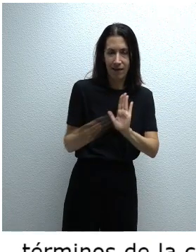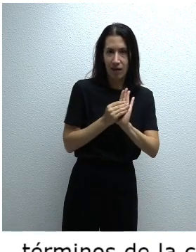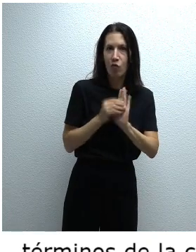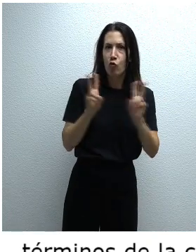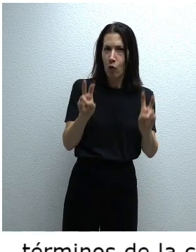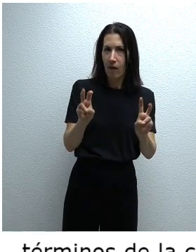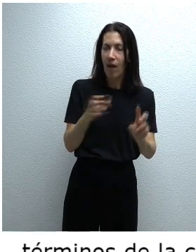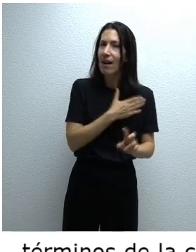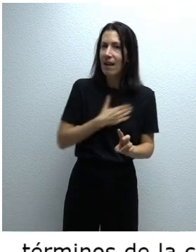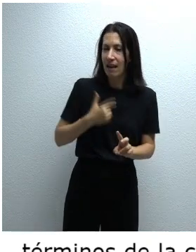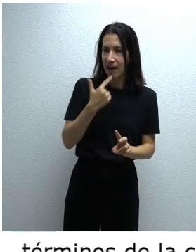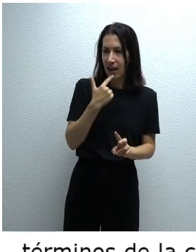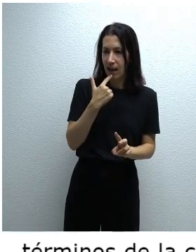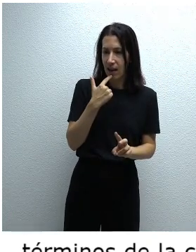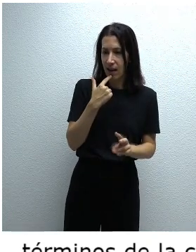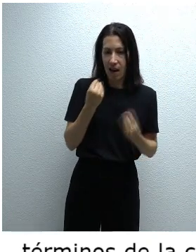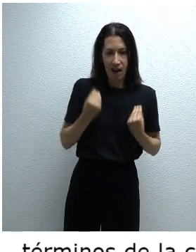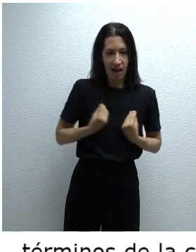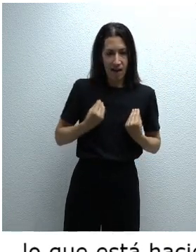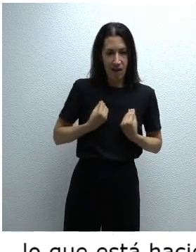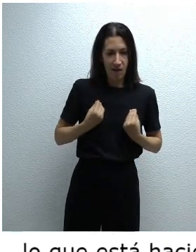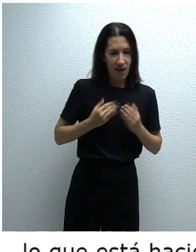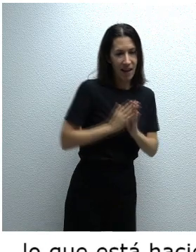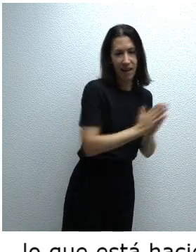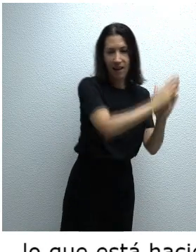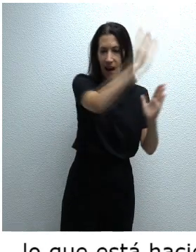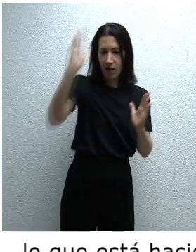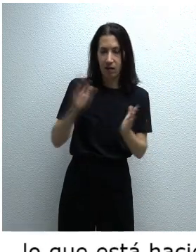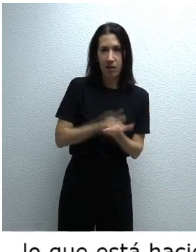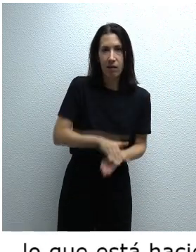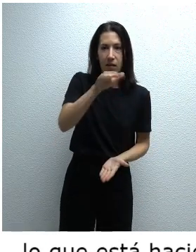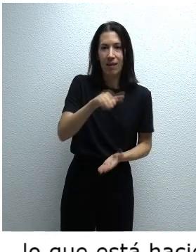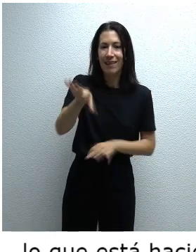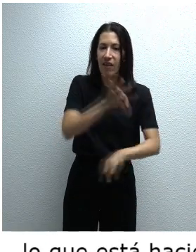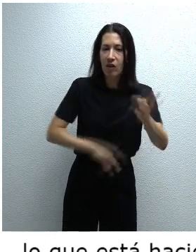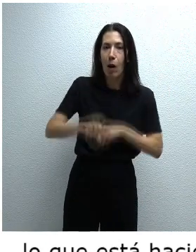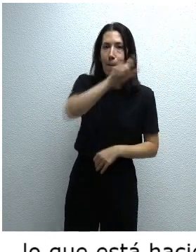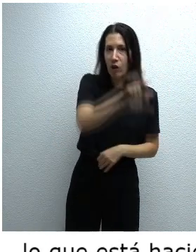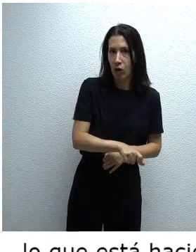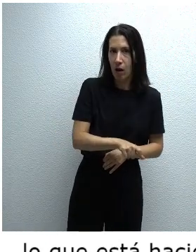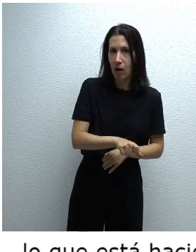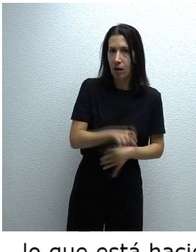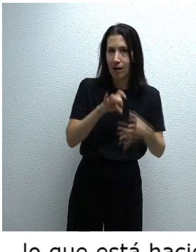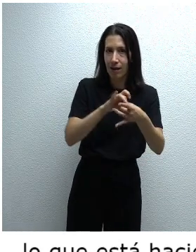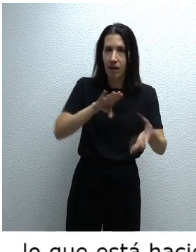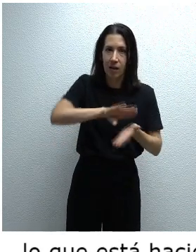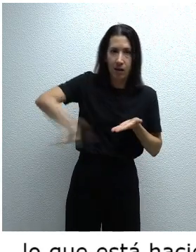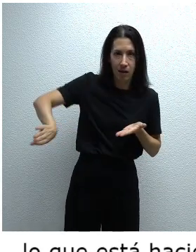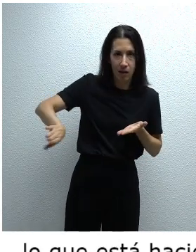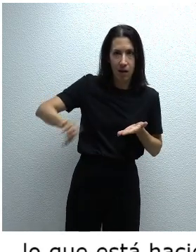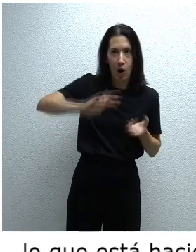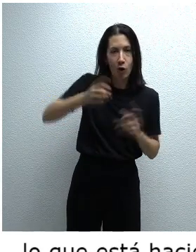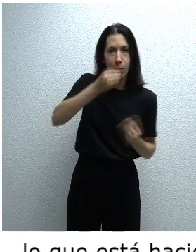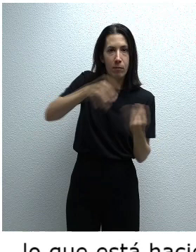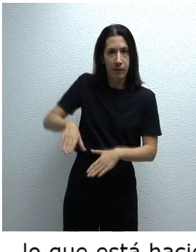vincular la trayectoria vital, la toma de decisiones de la persona, de otra a ella misma,